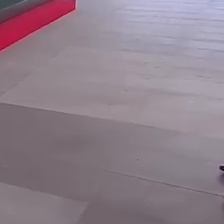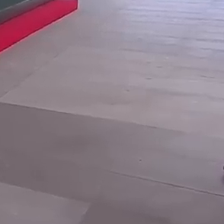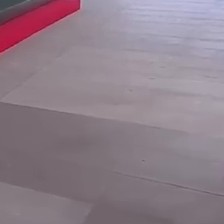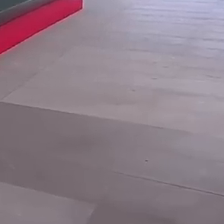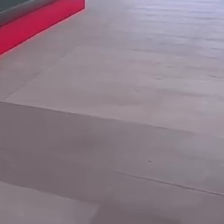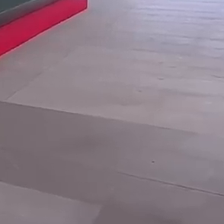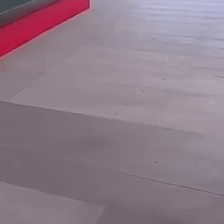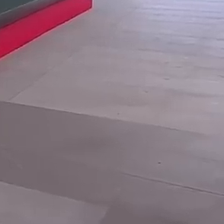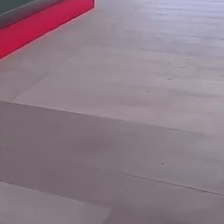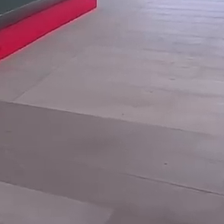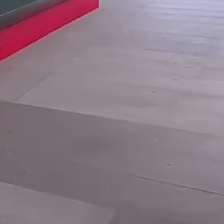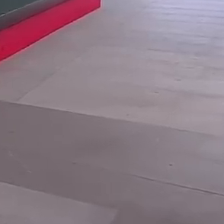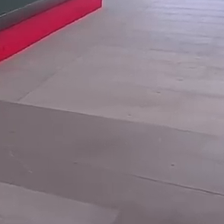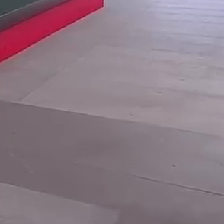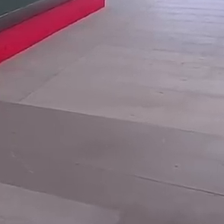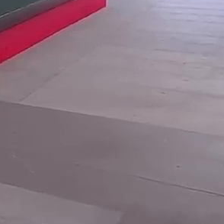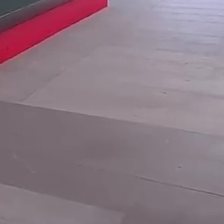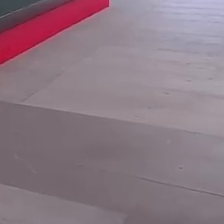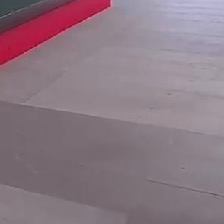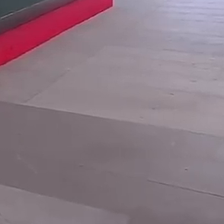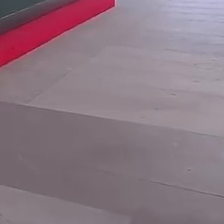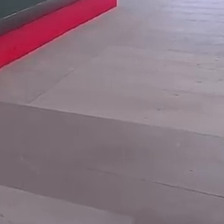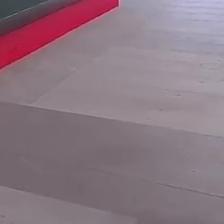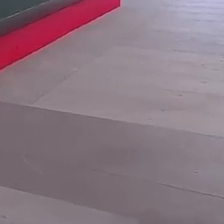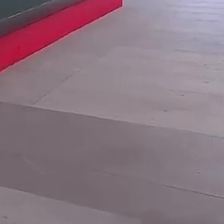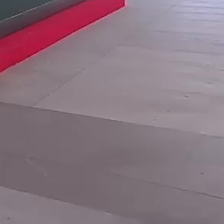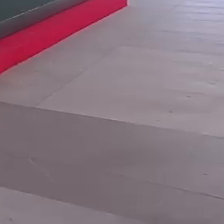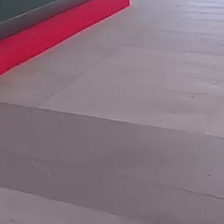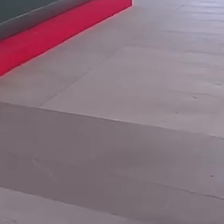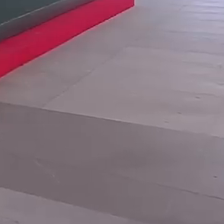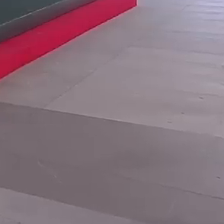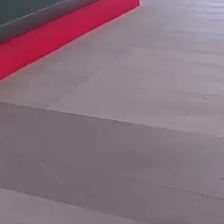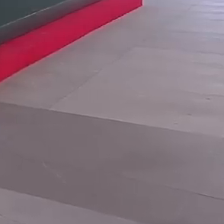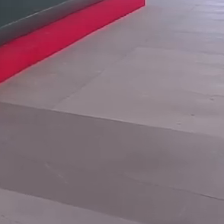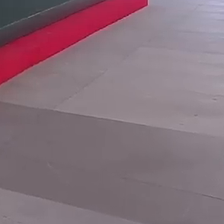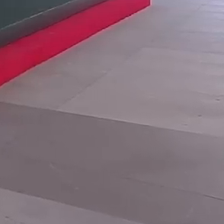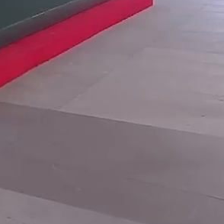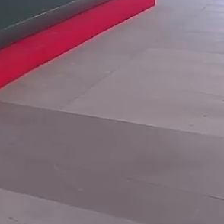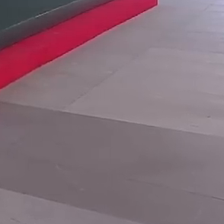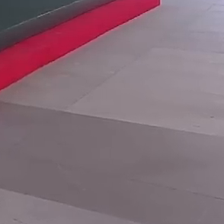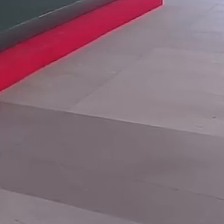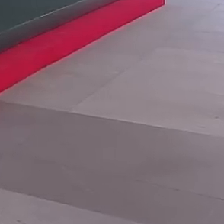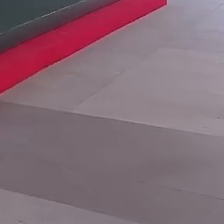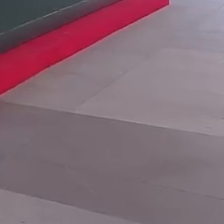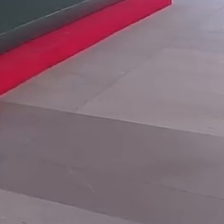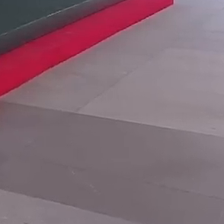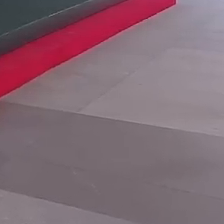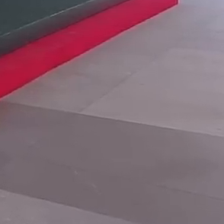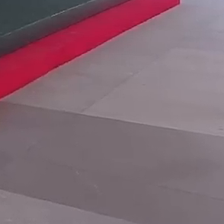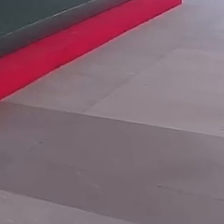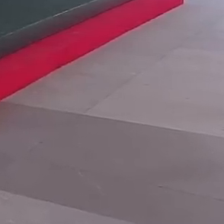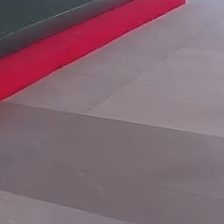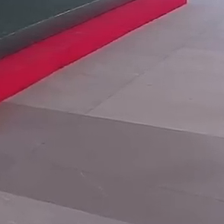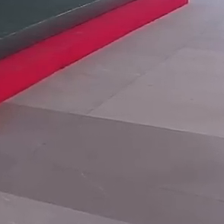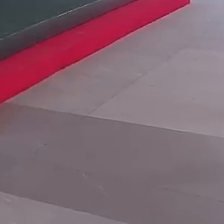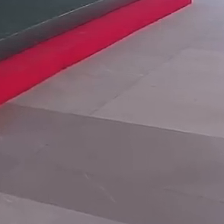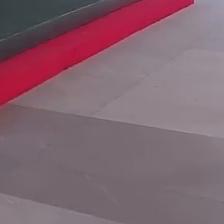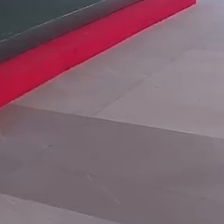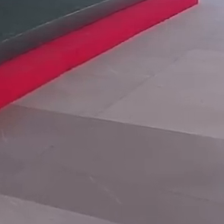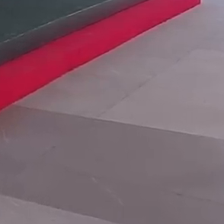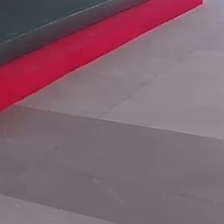Buenas tardes, licenciado Andrés Manuel López Obrador, presidente de México, doctora Beatriz Gutiérrez